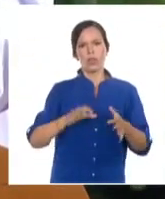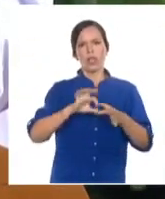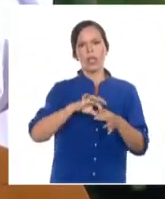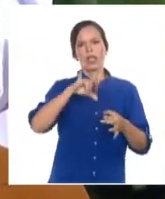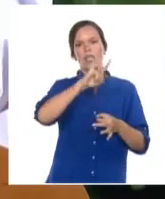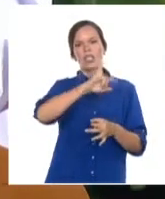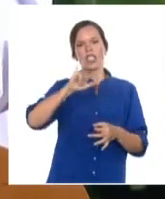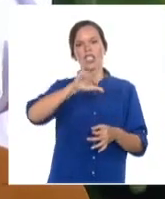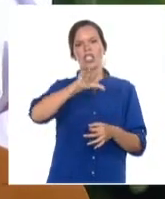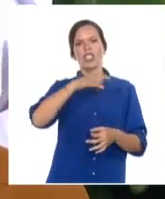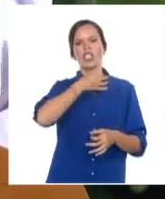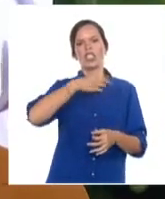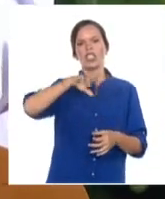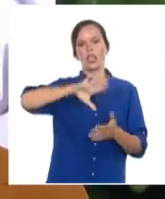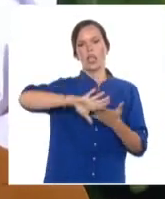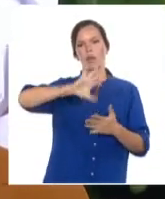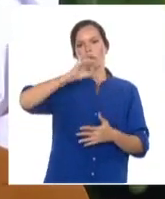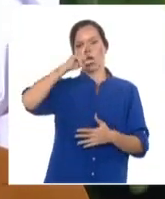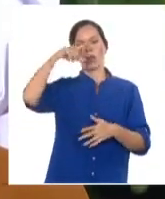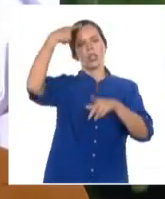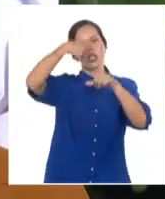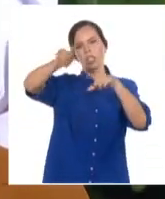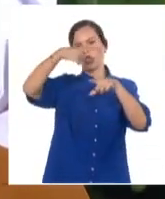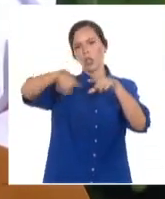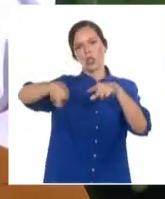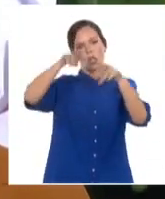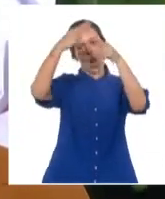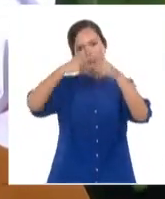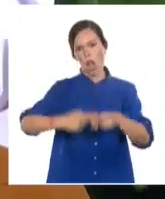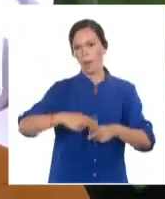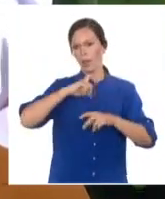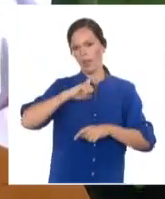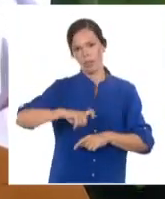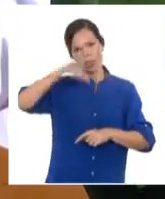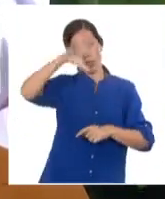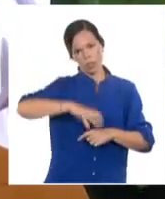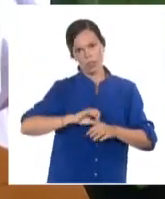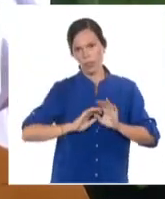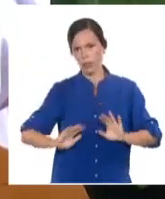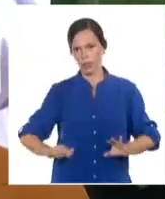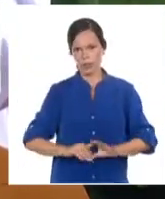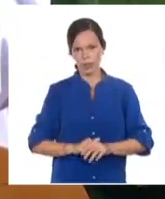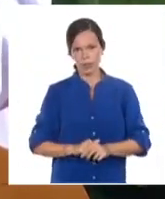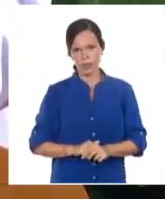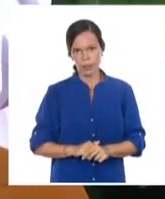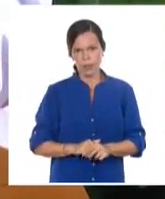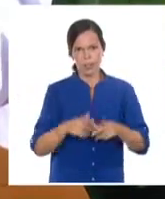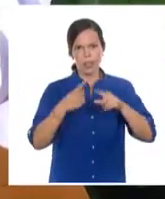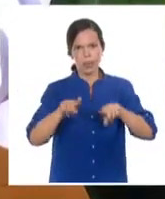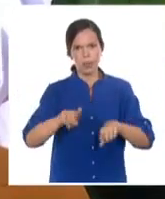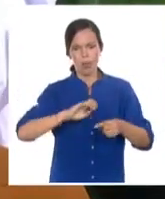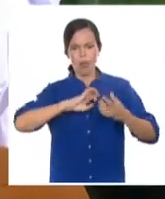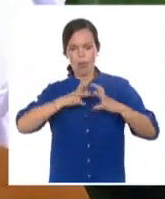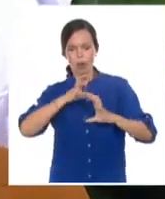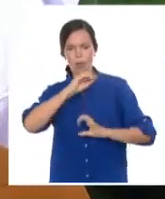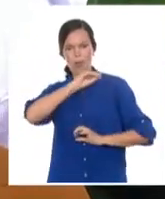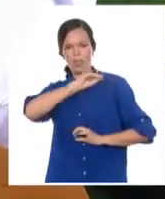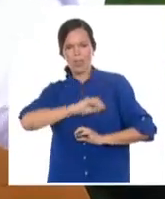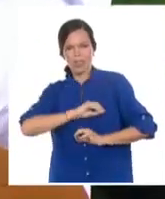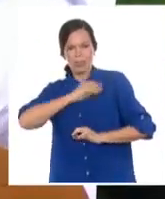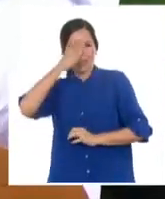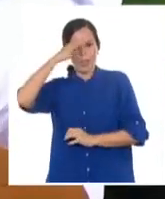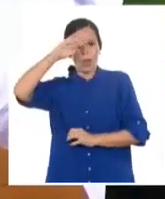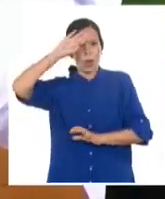lista de Patriotas que resulta imposible mencionar sin embargo el sentimiento de nacionalidad cubana que se